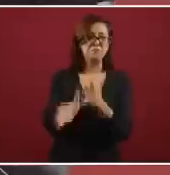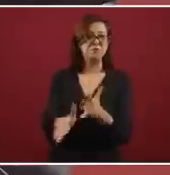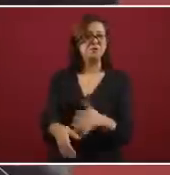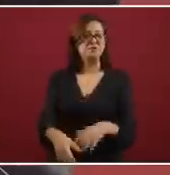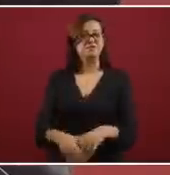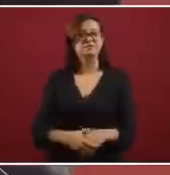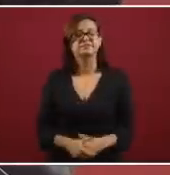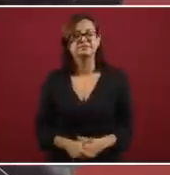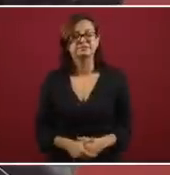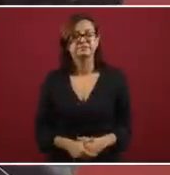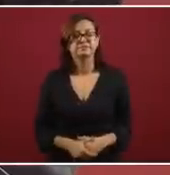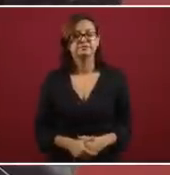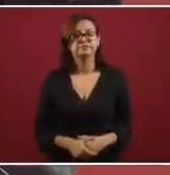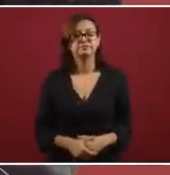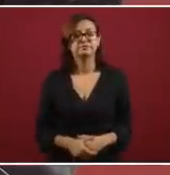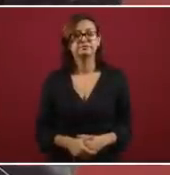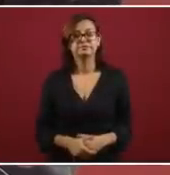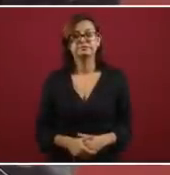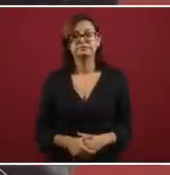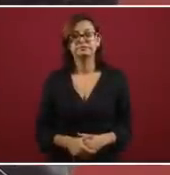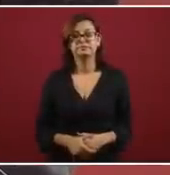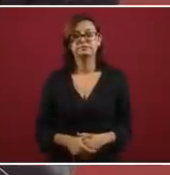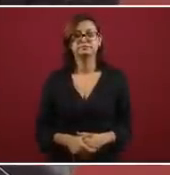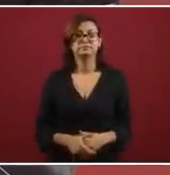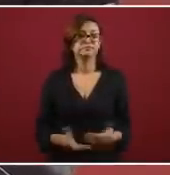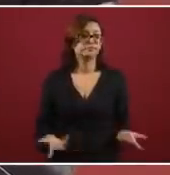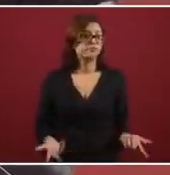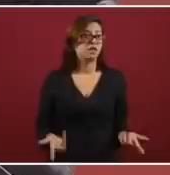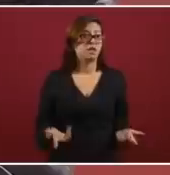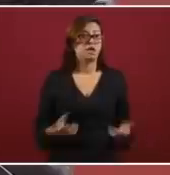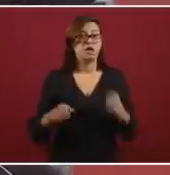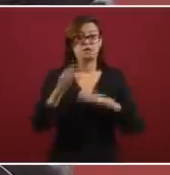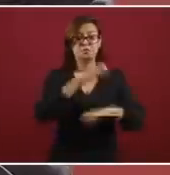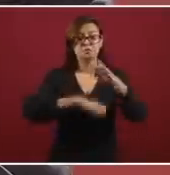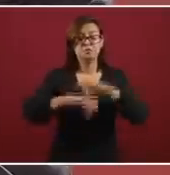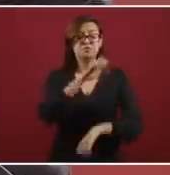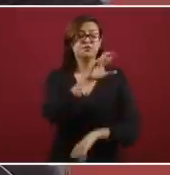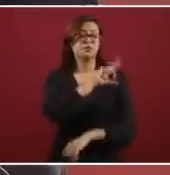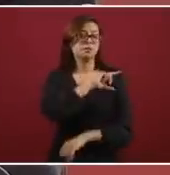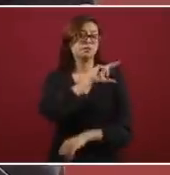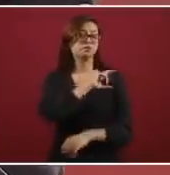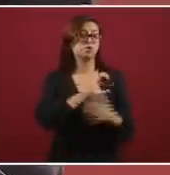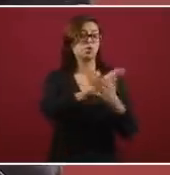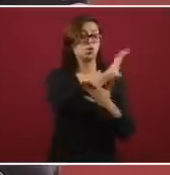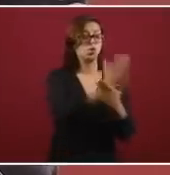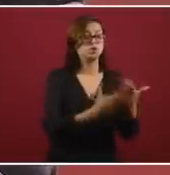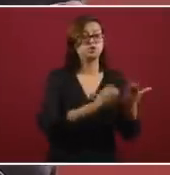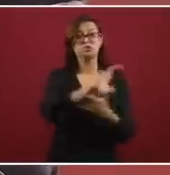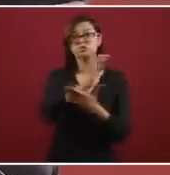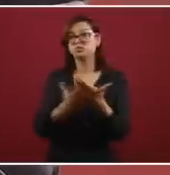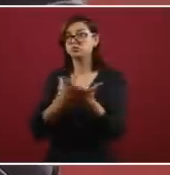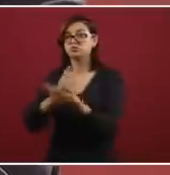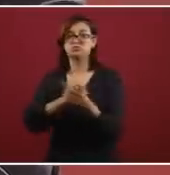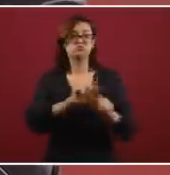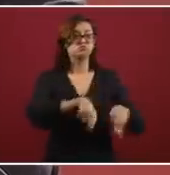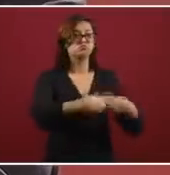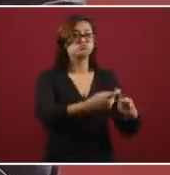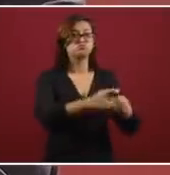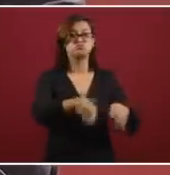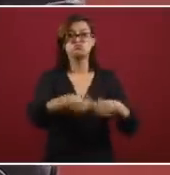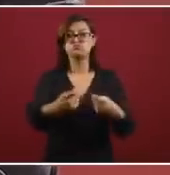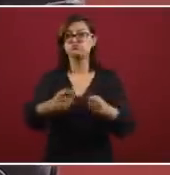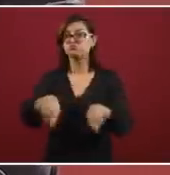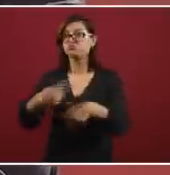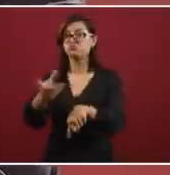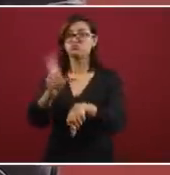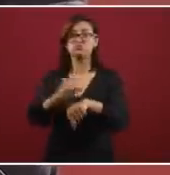Entregaron los contratos a particulares y apenas una empresa